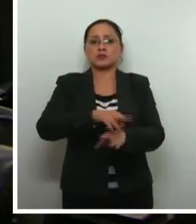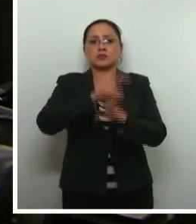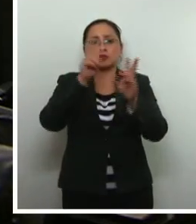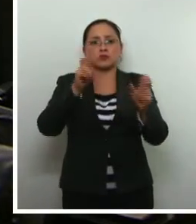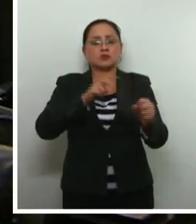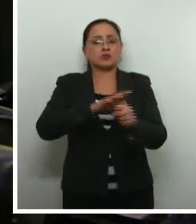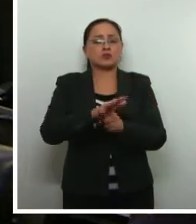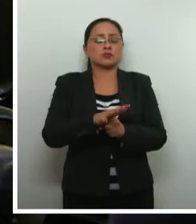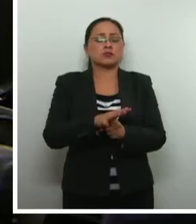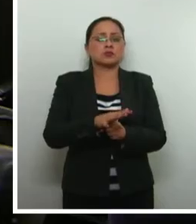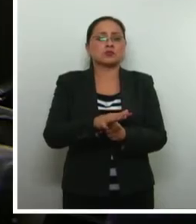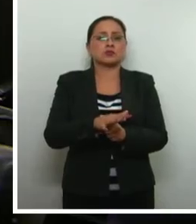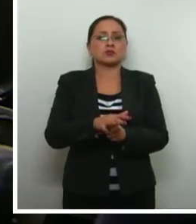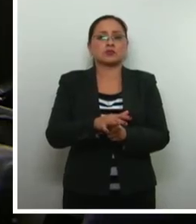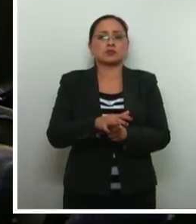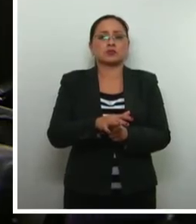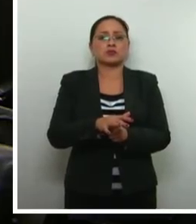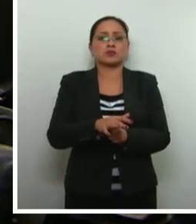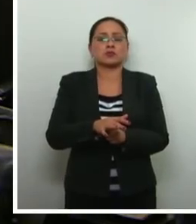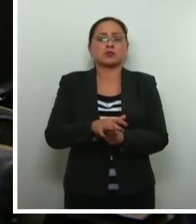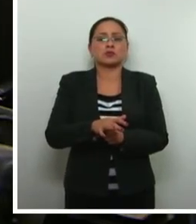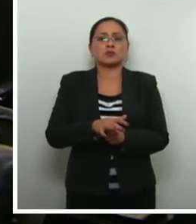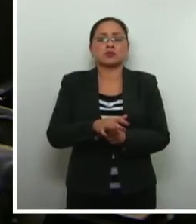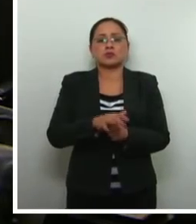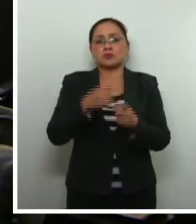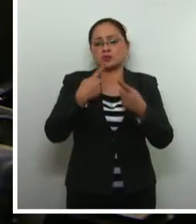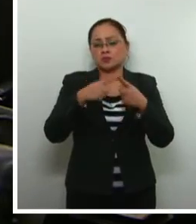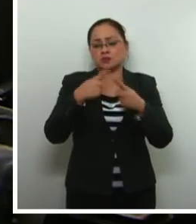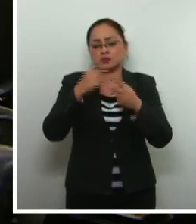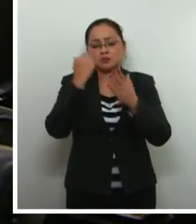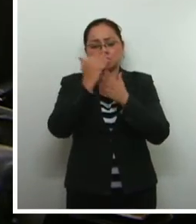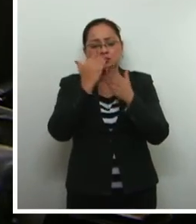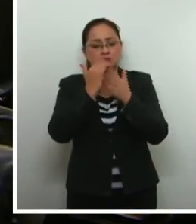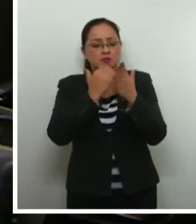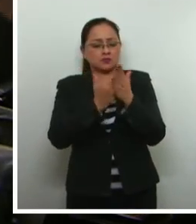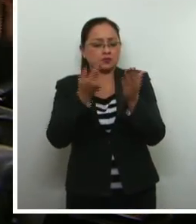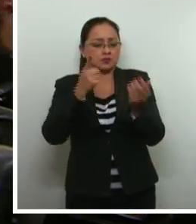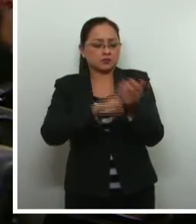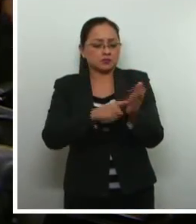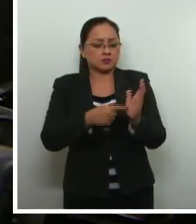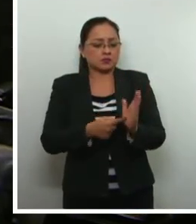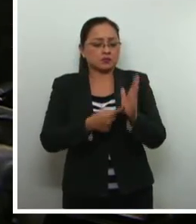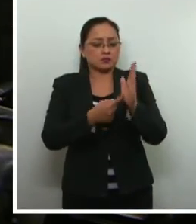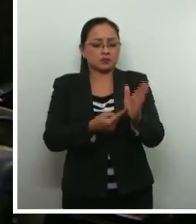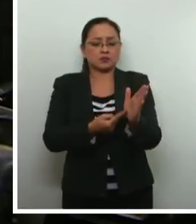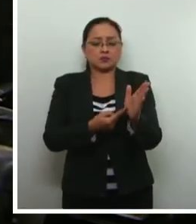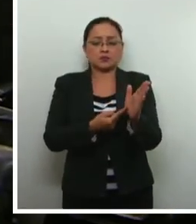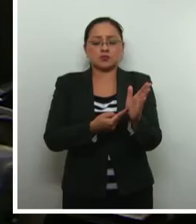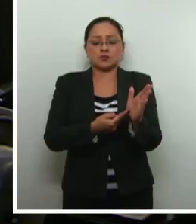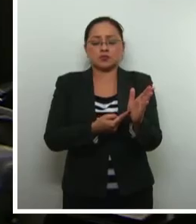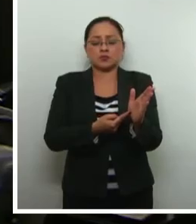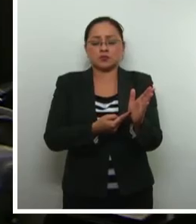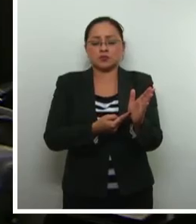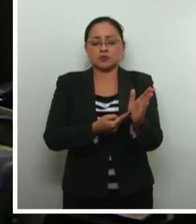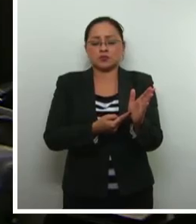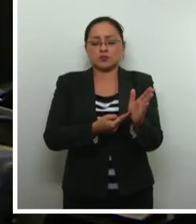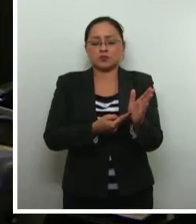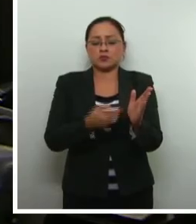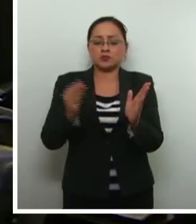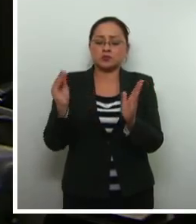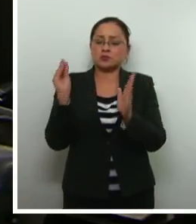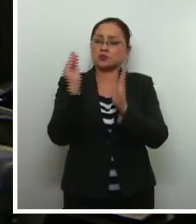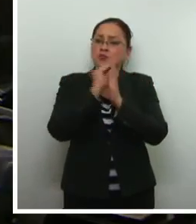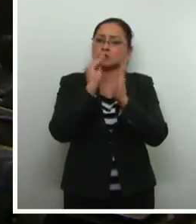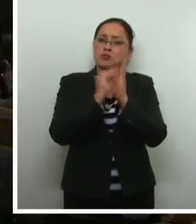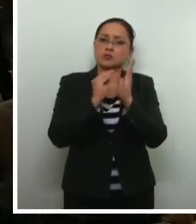específicamente con los diversos apartados que se incluyen en